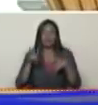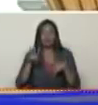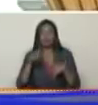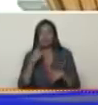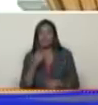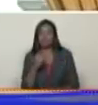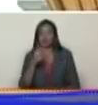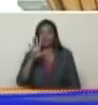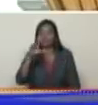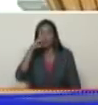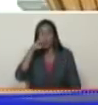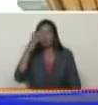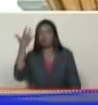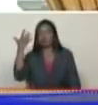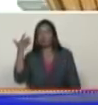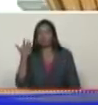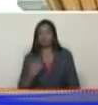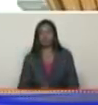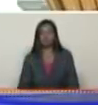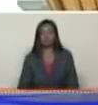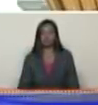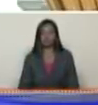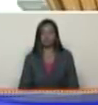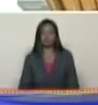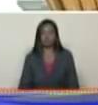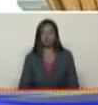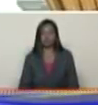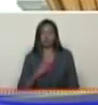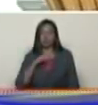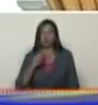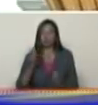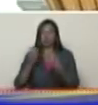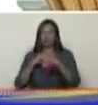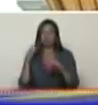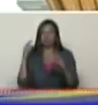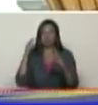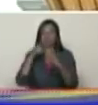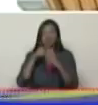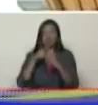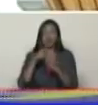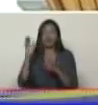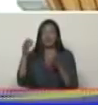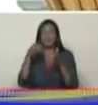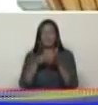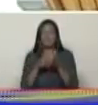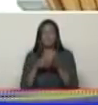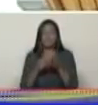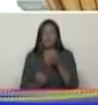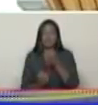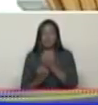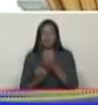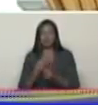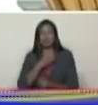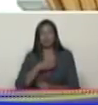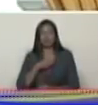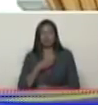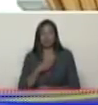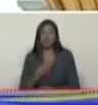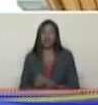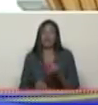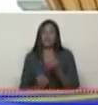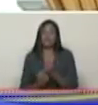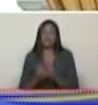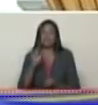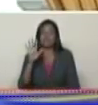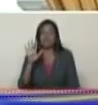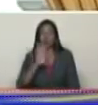hablando de 5 años. Y nos propusimos una meta, 1.000 bases de misiones. Hay 1.005 bases de